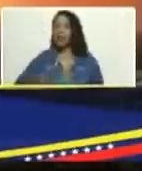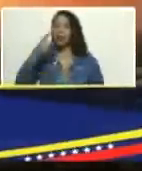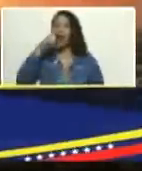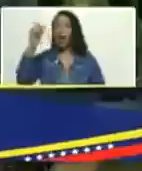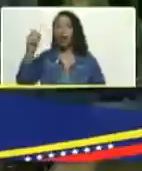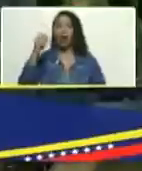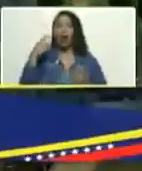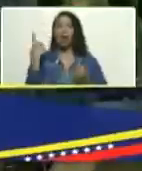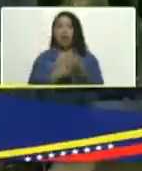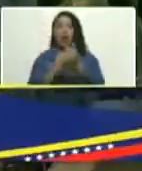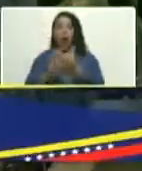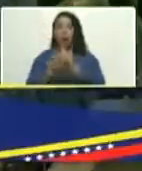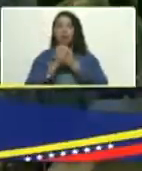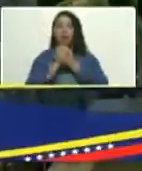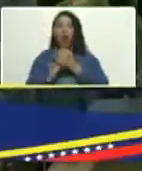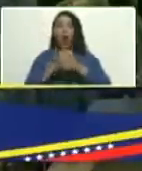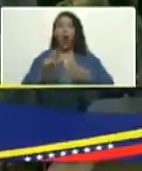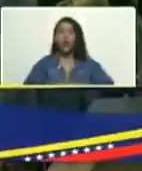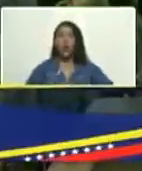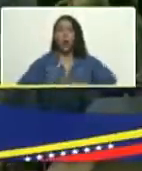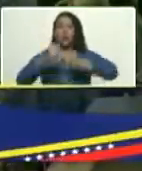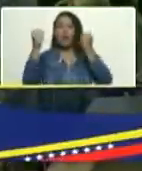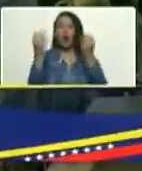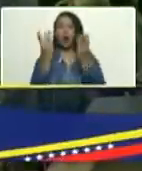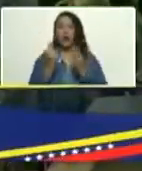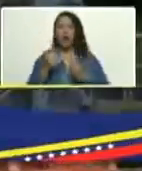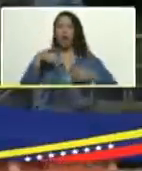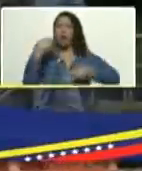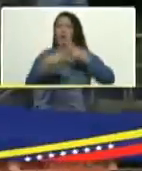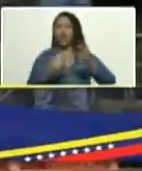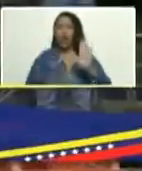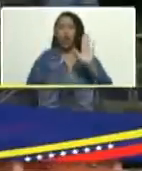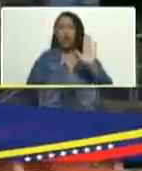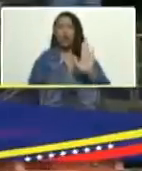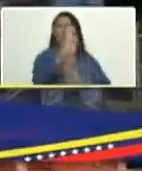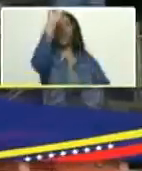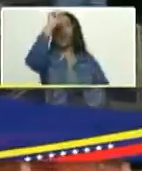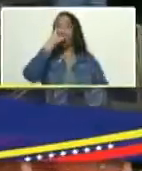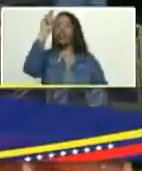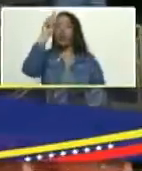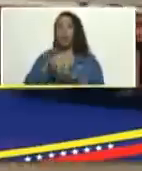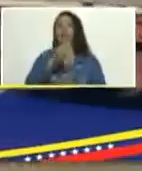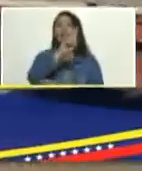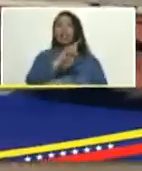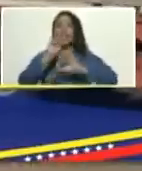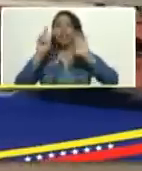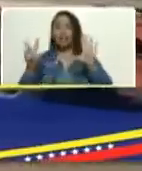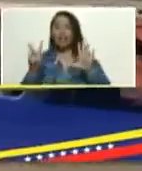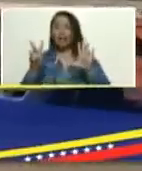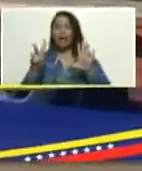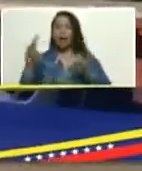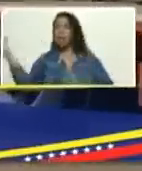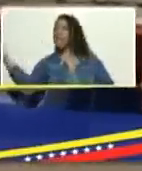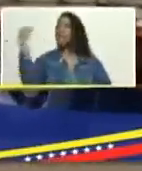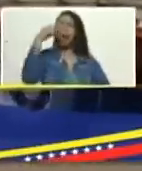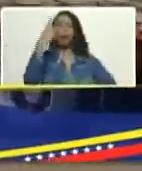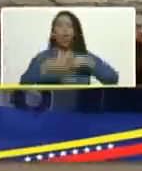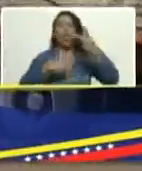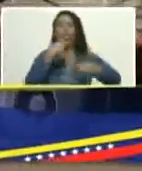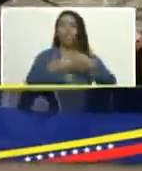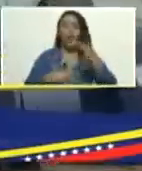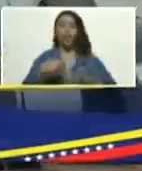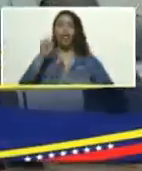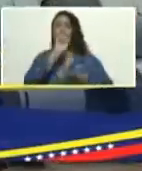hermano camarada, rompimos un récord de producción desde el año 2017. La máxima producción en un día,